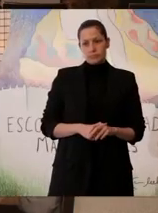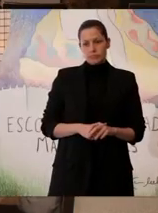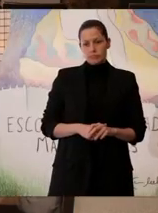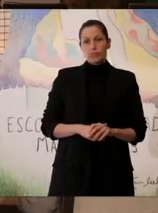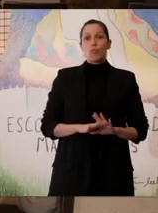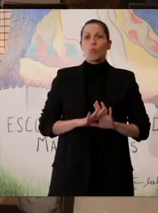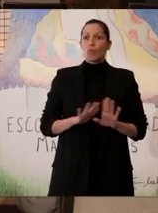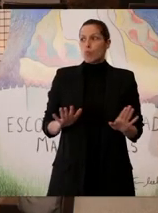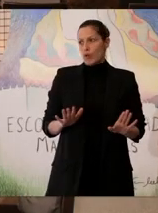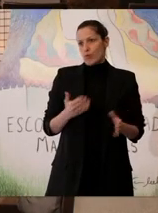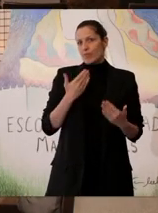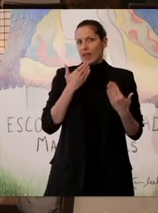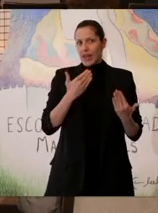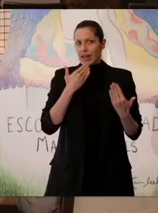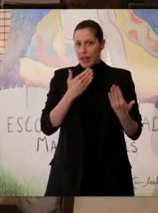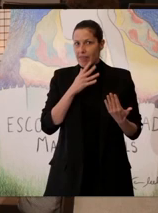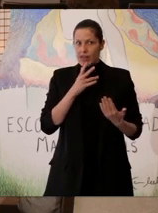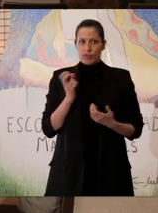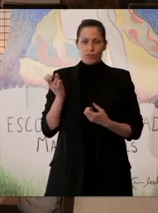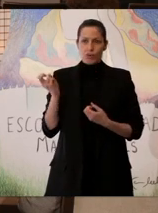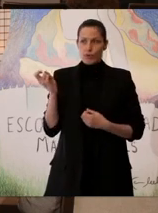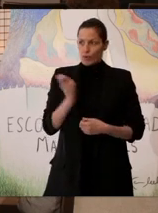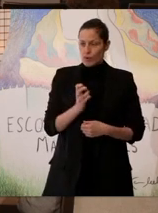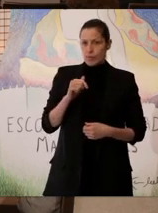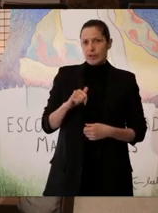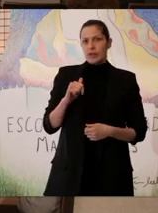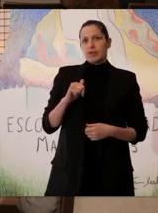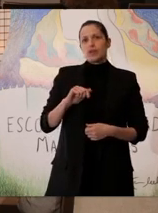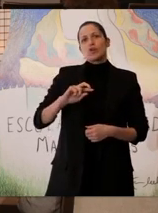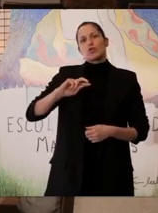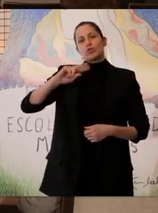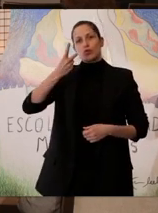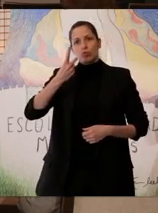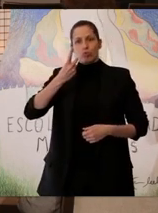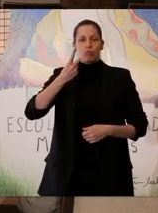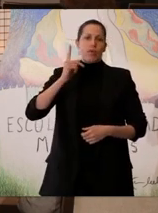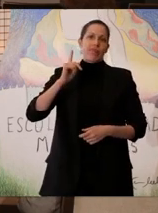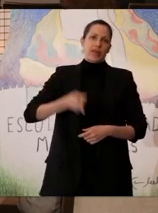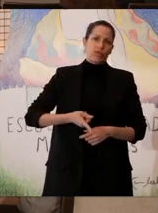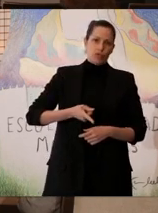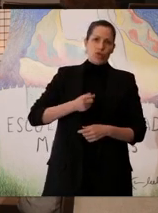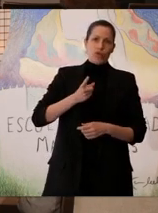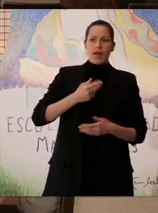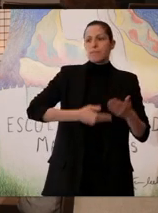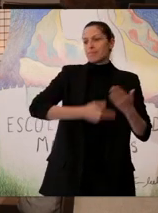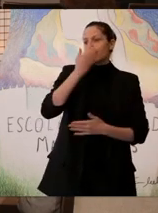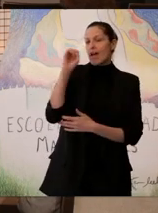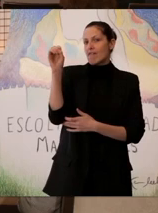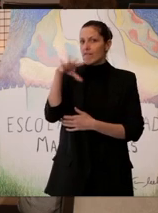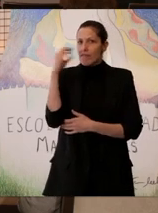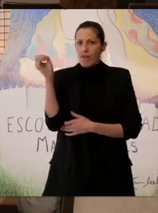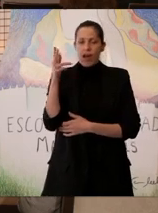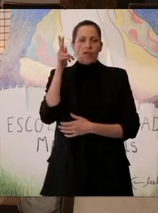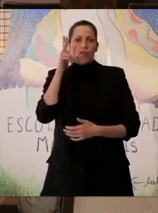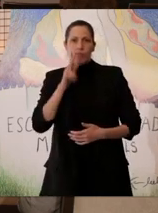Bueno, pues muchísimas gracias por asistir. Yo soy Irene Vasco y su directora de Faro de Vigo. Y lo primero, dar las gracias a la Diputación de